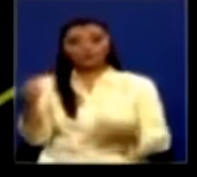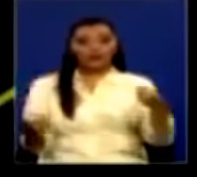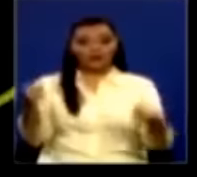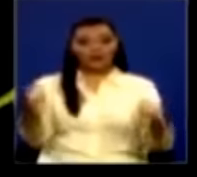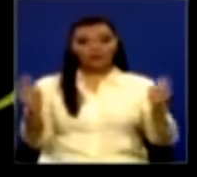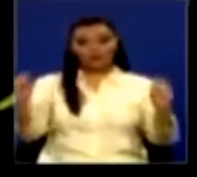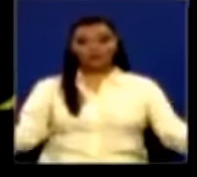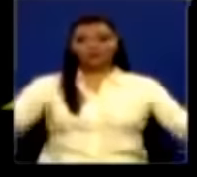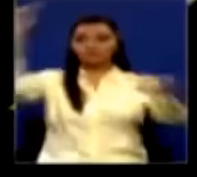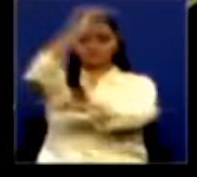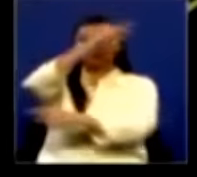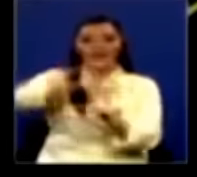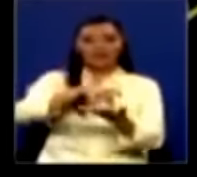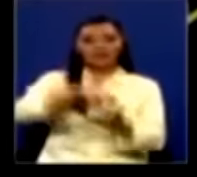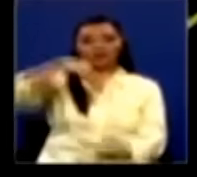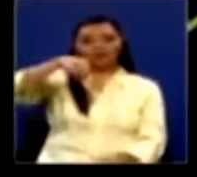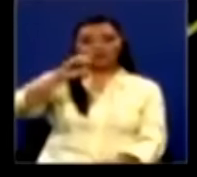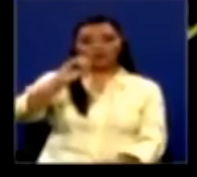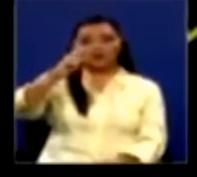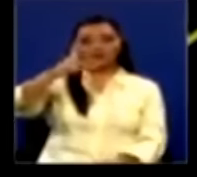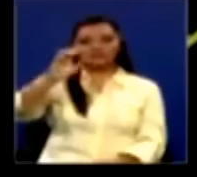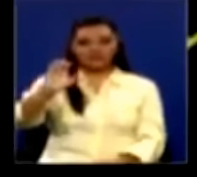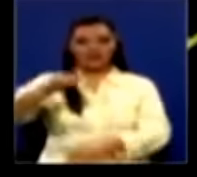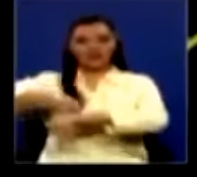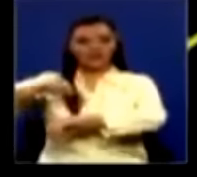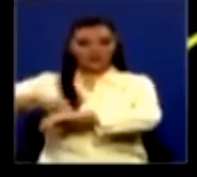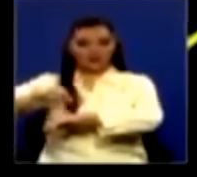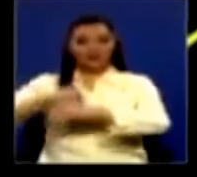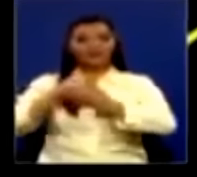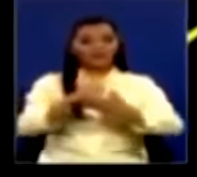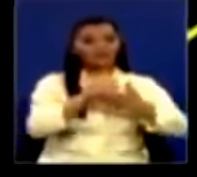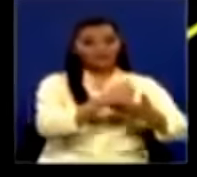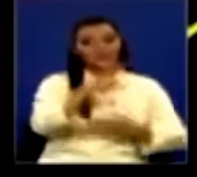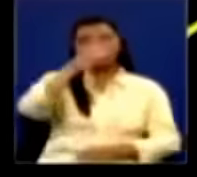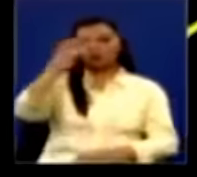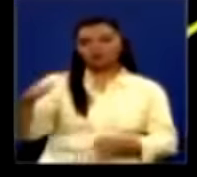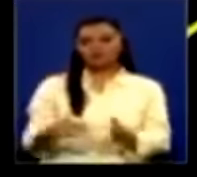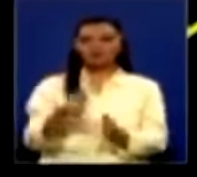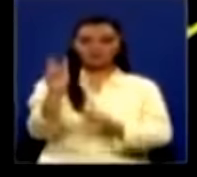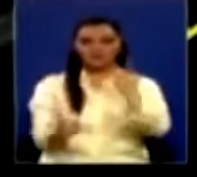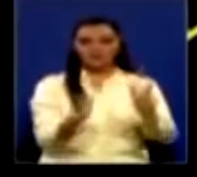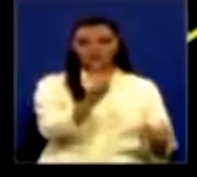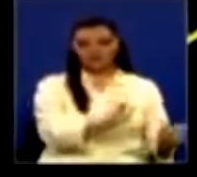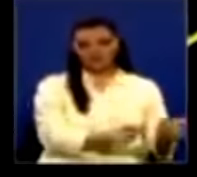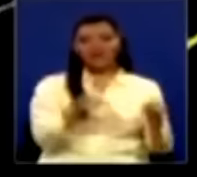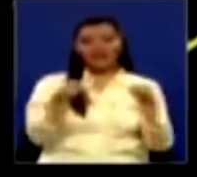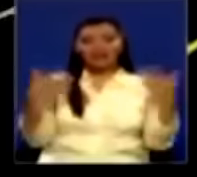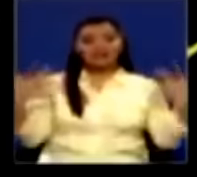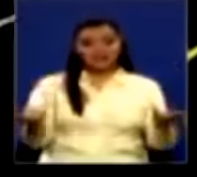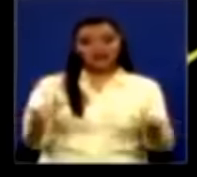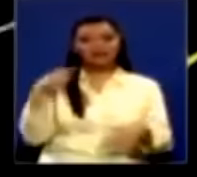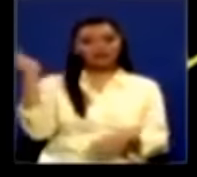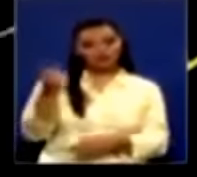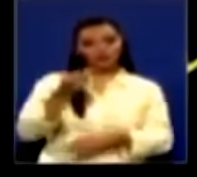que conecta a los cantones de Mocache y Quevedo. Los beneficiarios superan los 400.000 habitantes. Esta es una de las